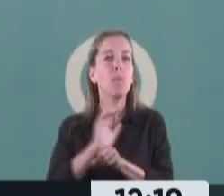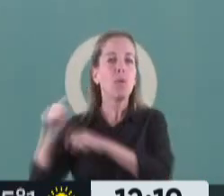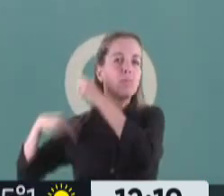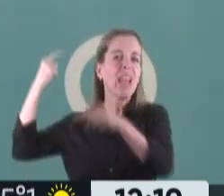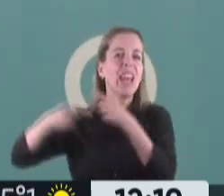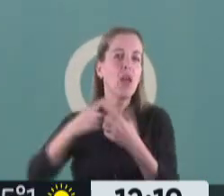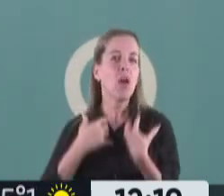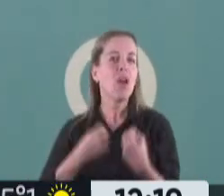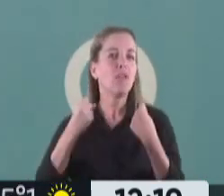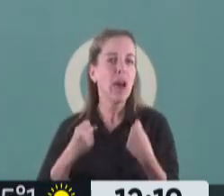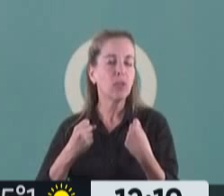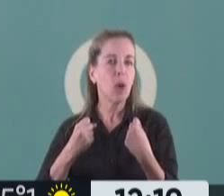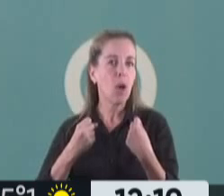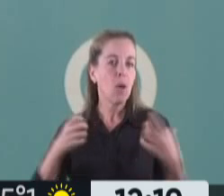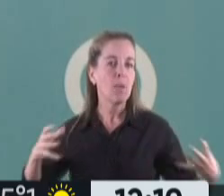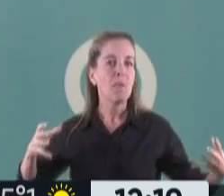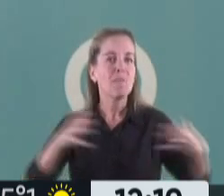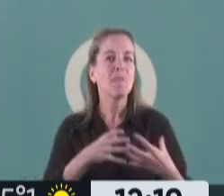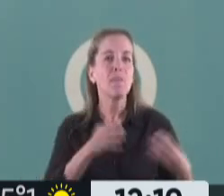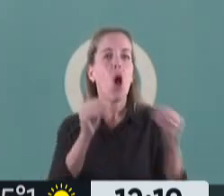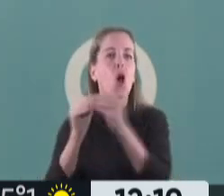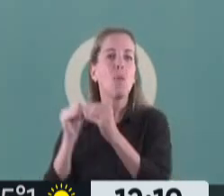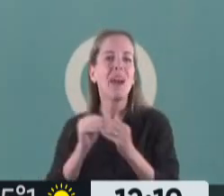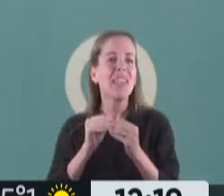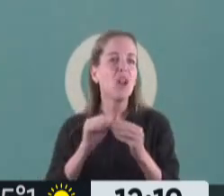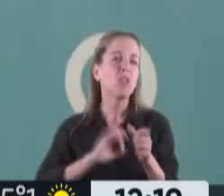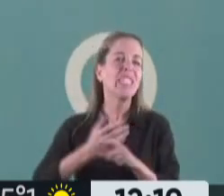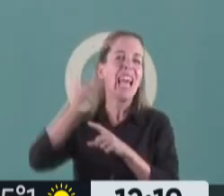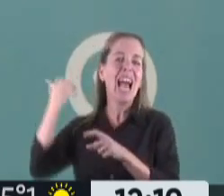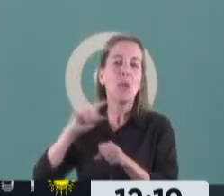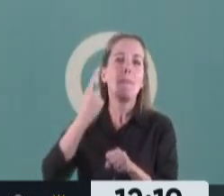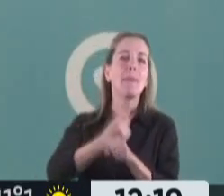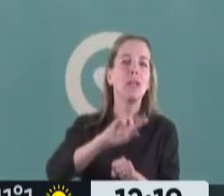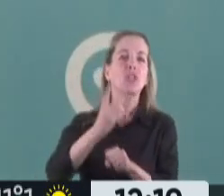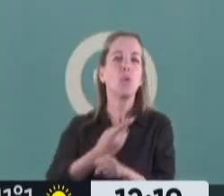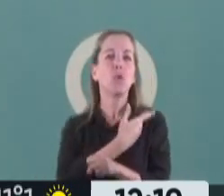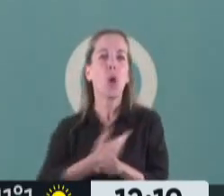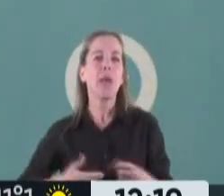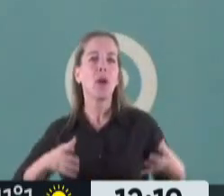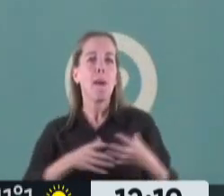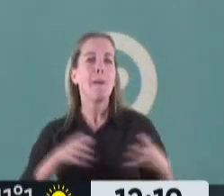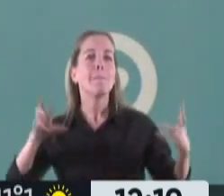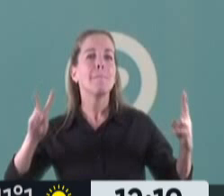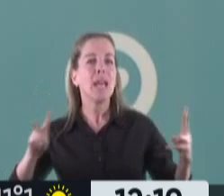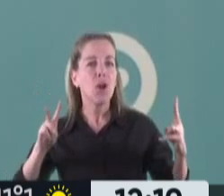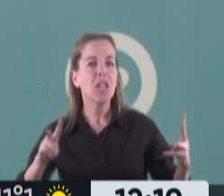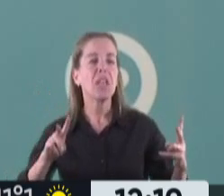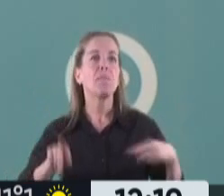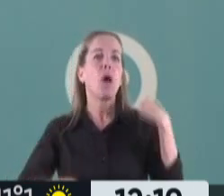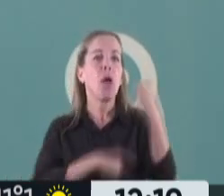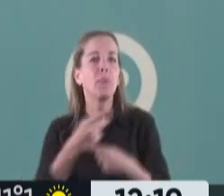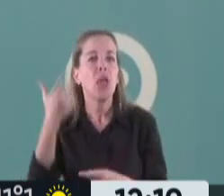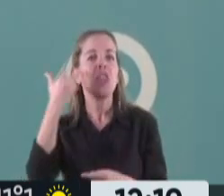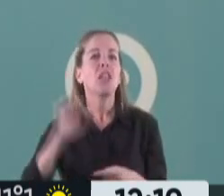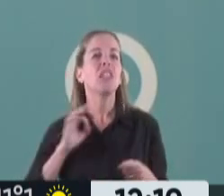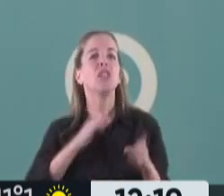de los compañeros que sostuvieron el primero y el segundo gobierno peronista, los compañeros que sostuvieron la resistencia durante 18